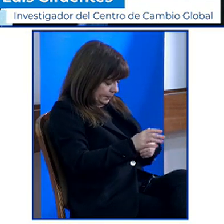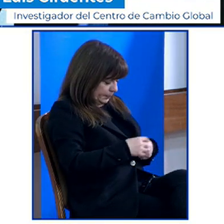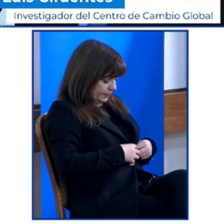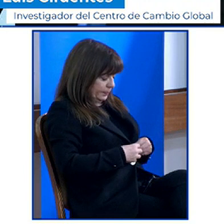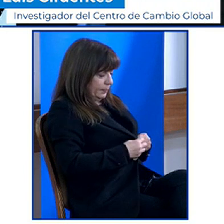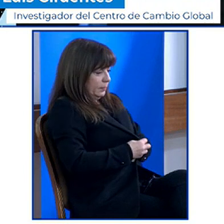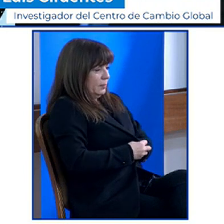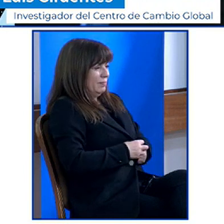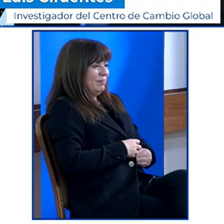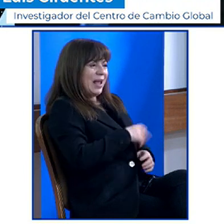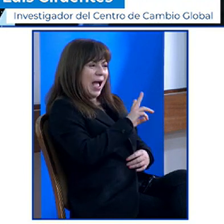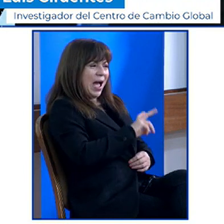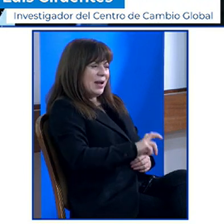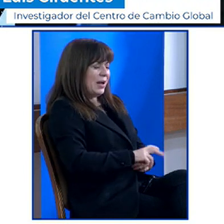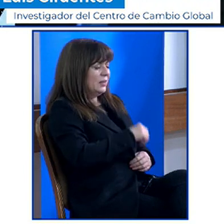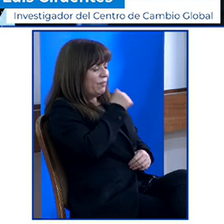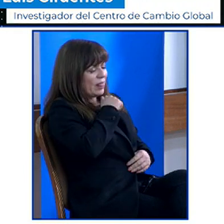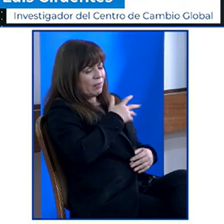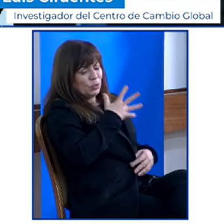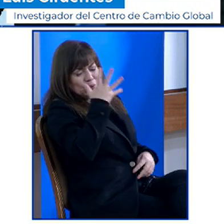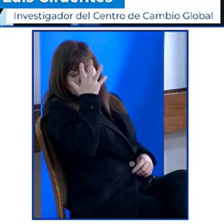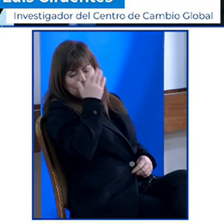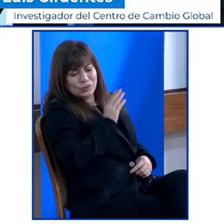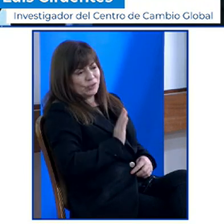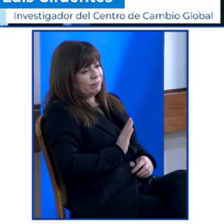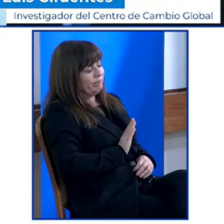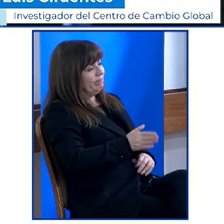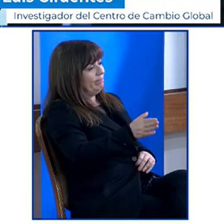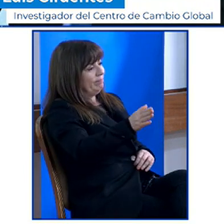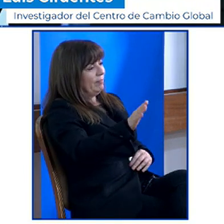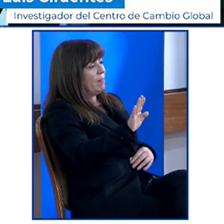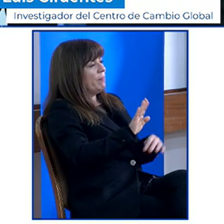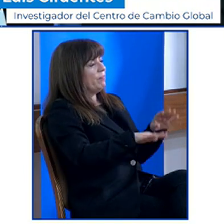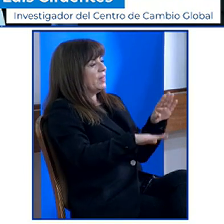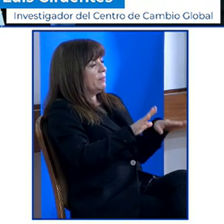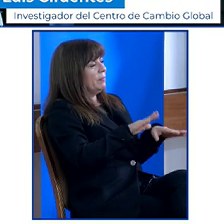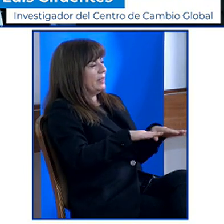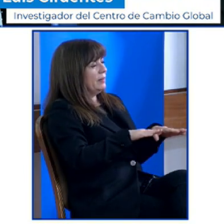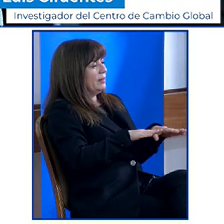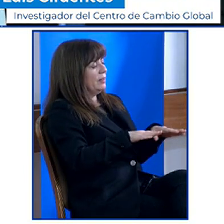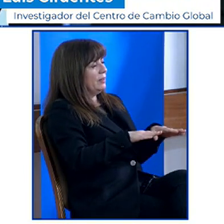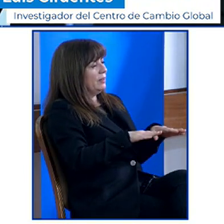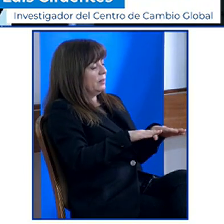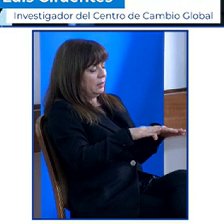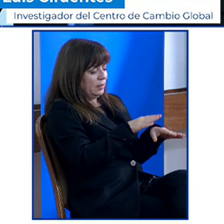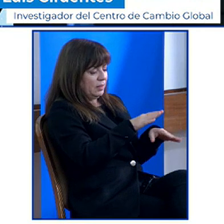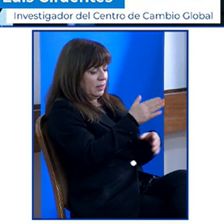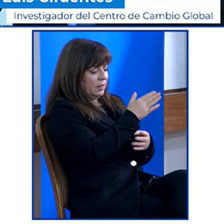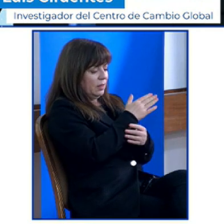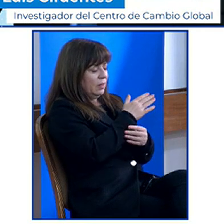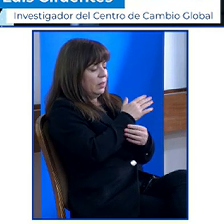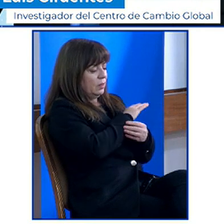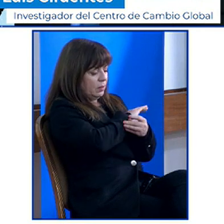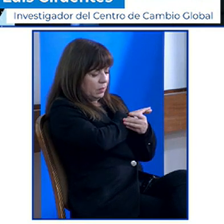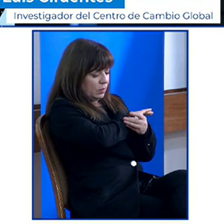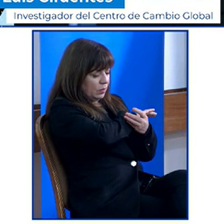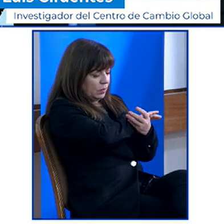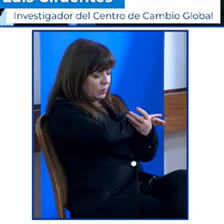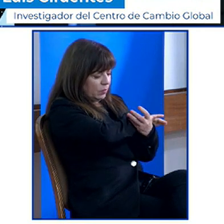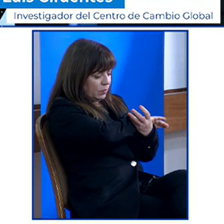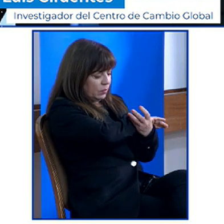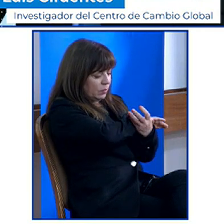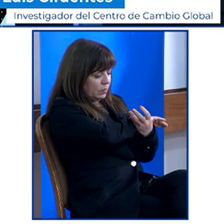nos queda mucho análisis todavía, sobre todo según las comorbilidades que las estamos tratando